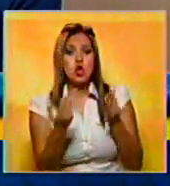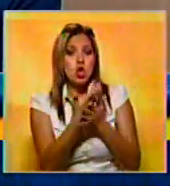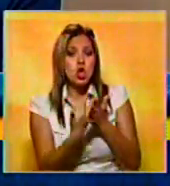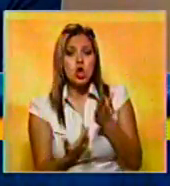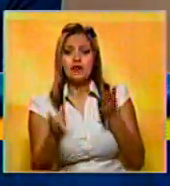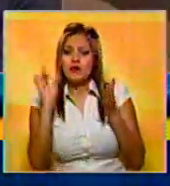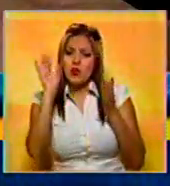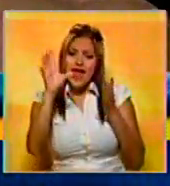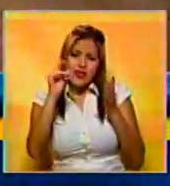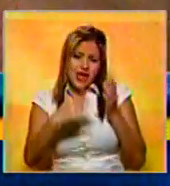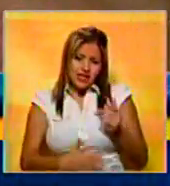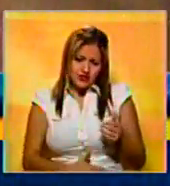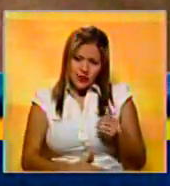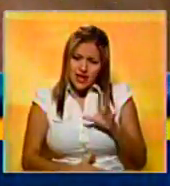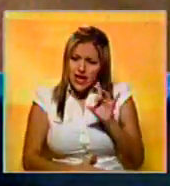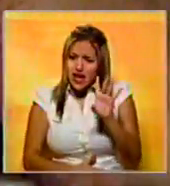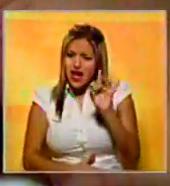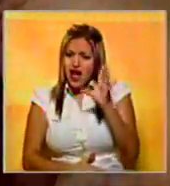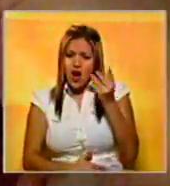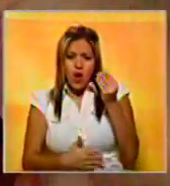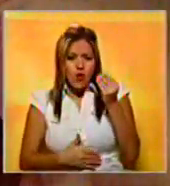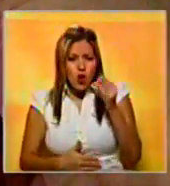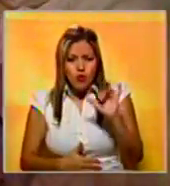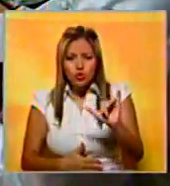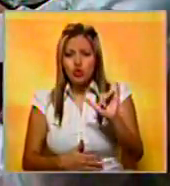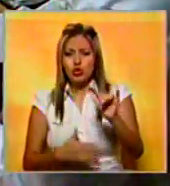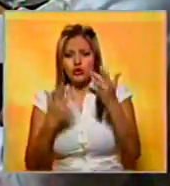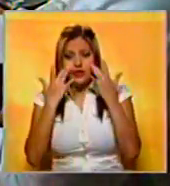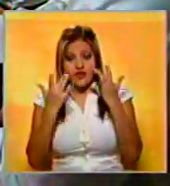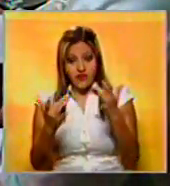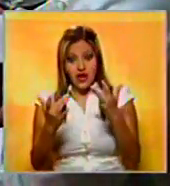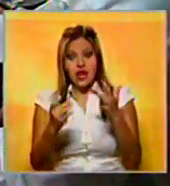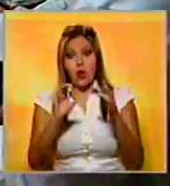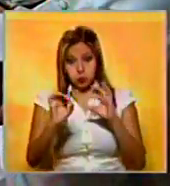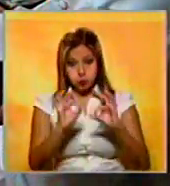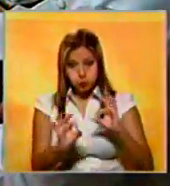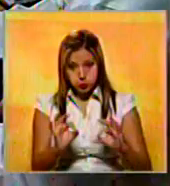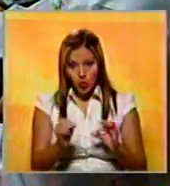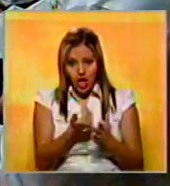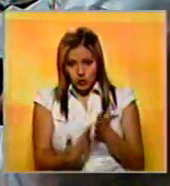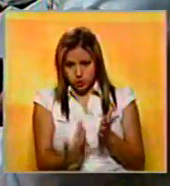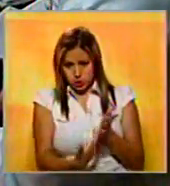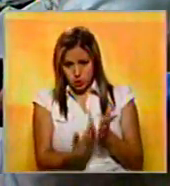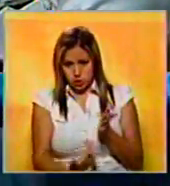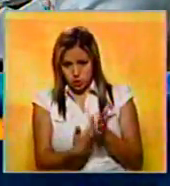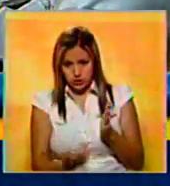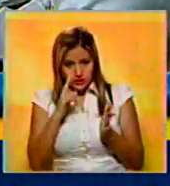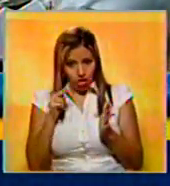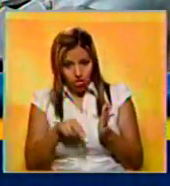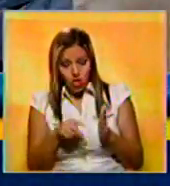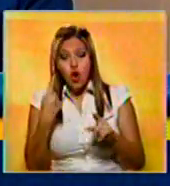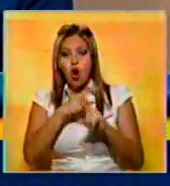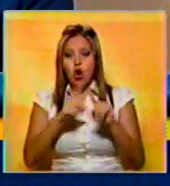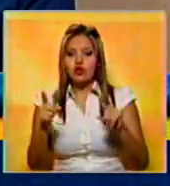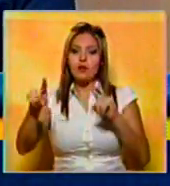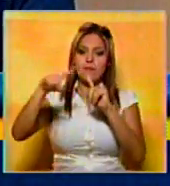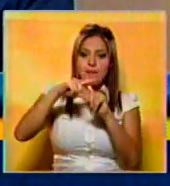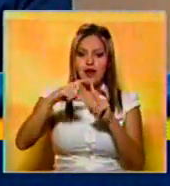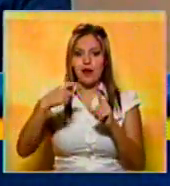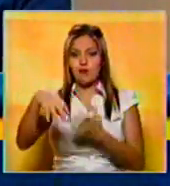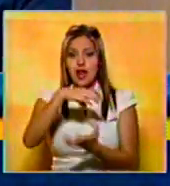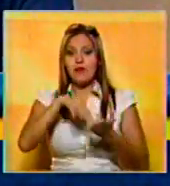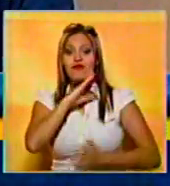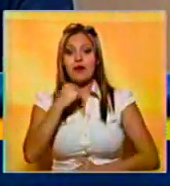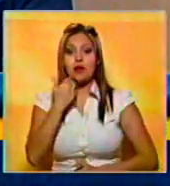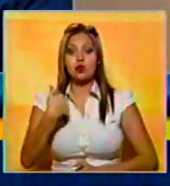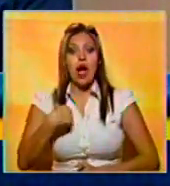muchos dolores abdominales. El sangrado se veía que tenía varios miomas, también tenía una endometriosis. Eso me